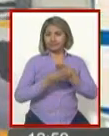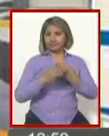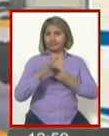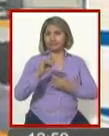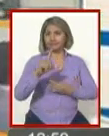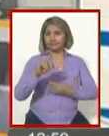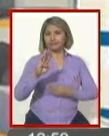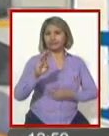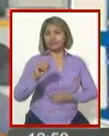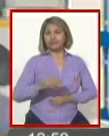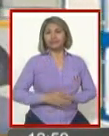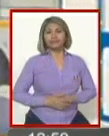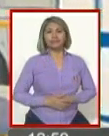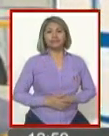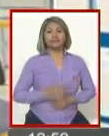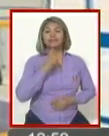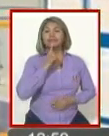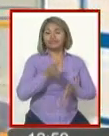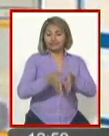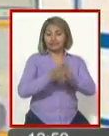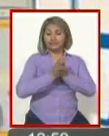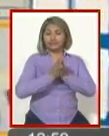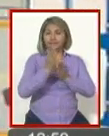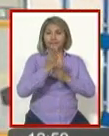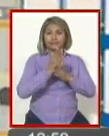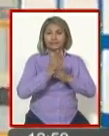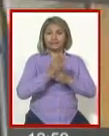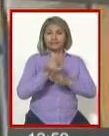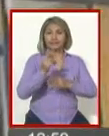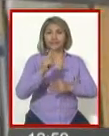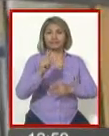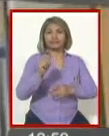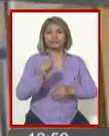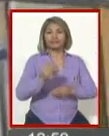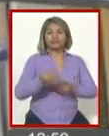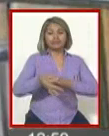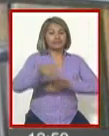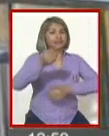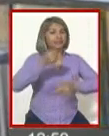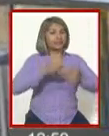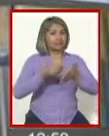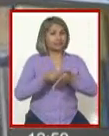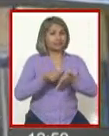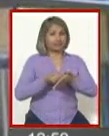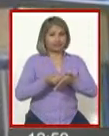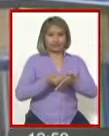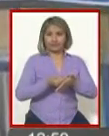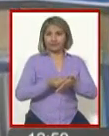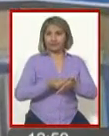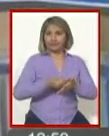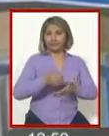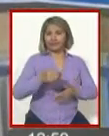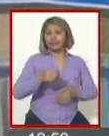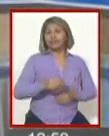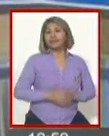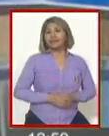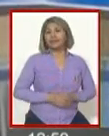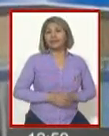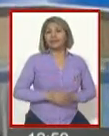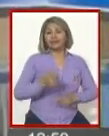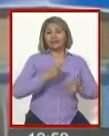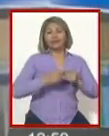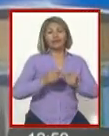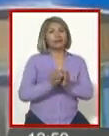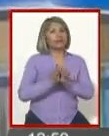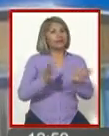Bilbao Vizcaya, Argentaria, decidió solicitar el proceso de arbitraje por el traspaso del manejo de los aportes de pensiones a la estatal gestora